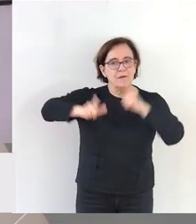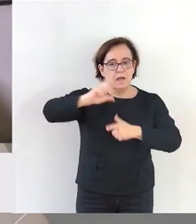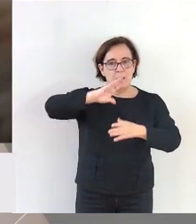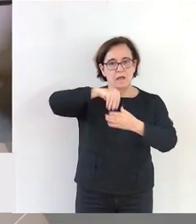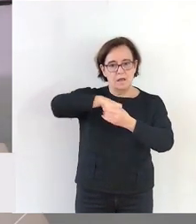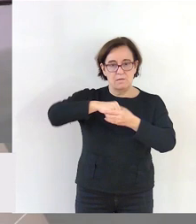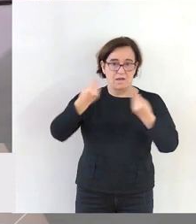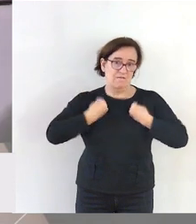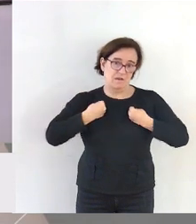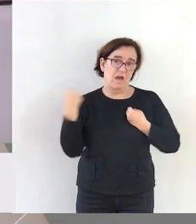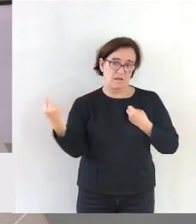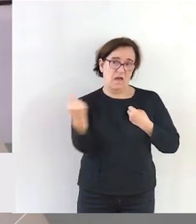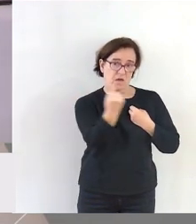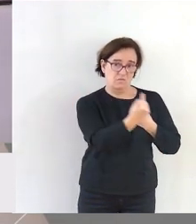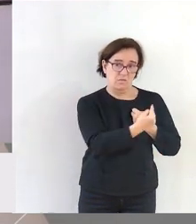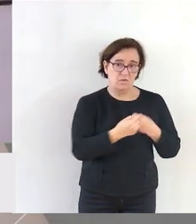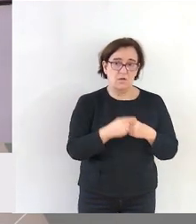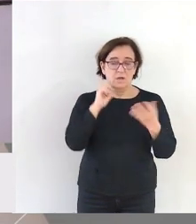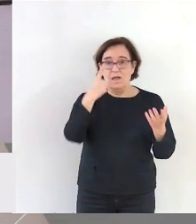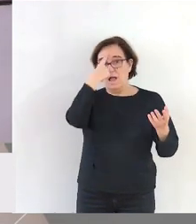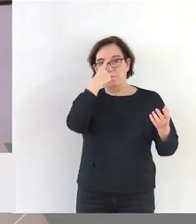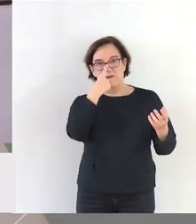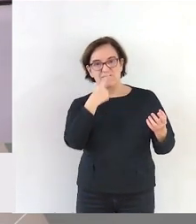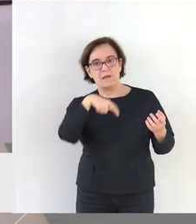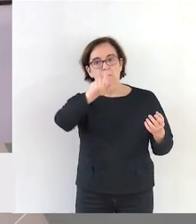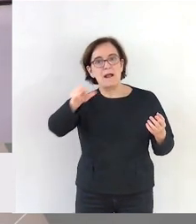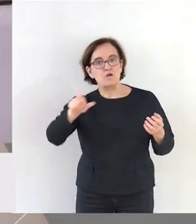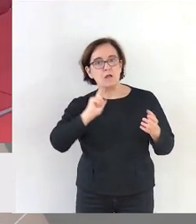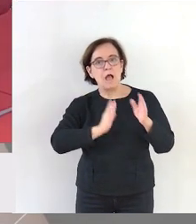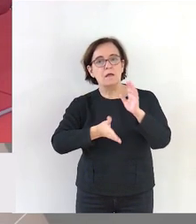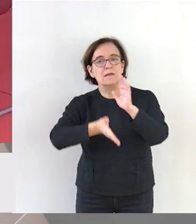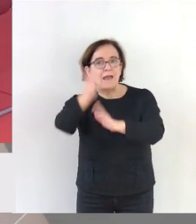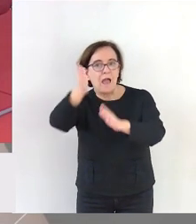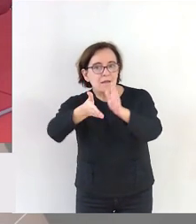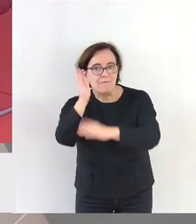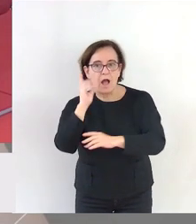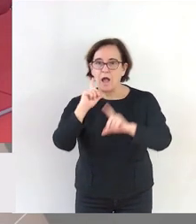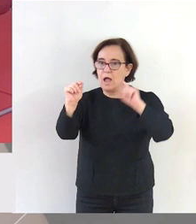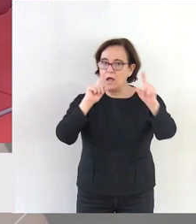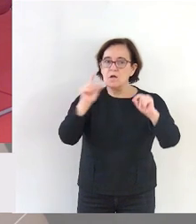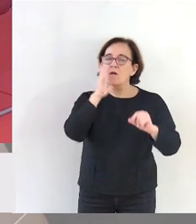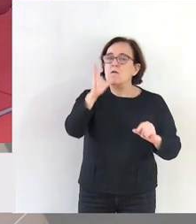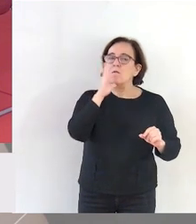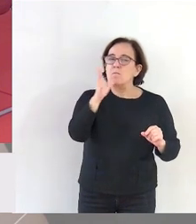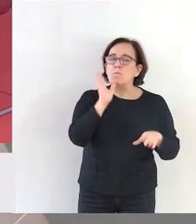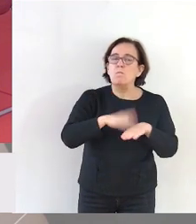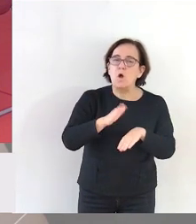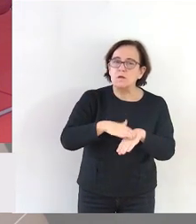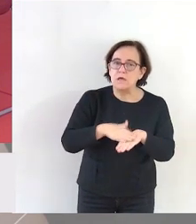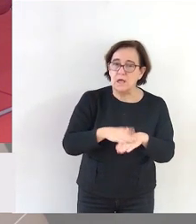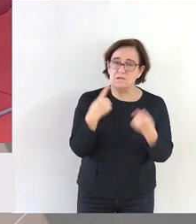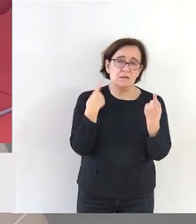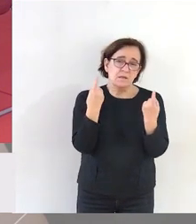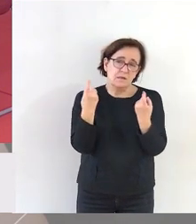trayectoria vital de cada persona el perfil de las personas migrantes y la causa que provoca la